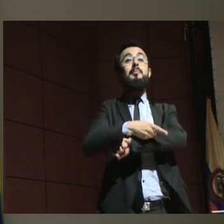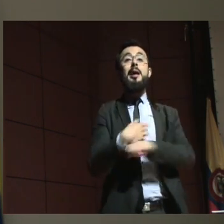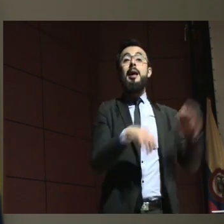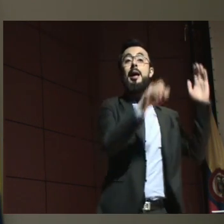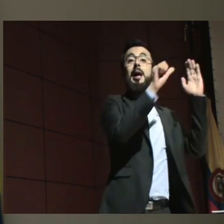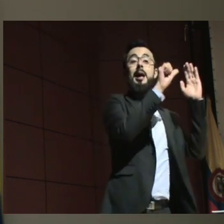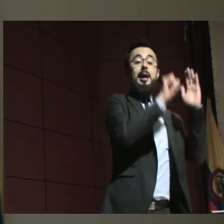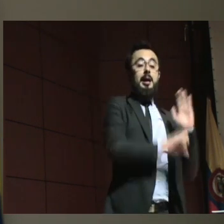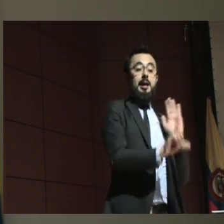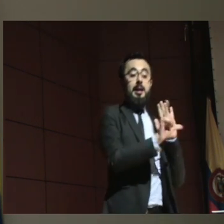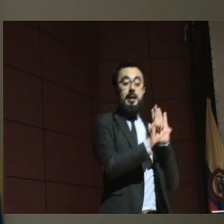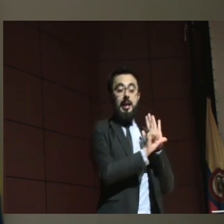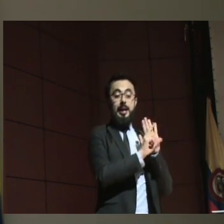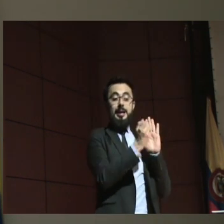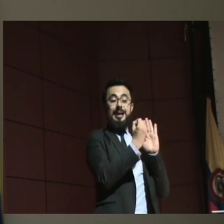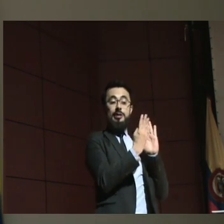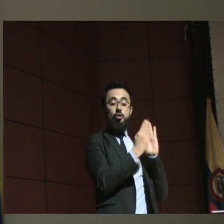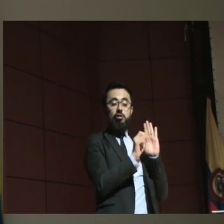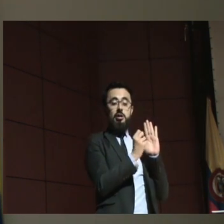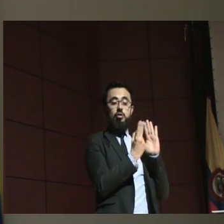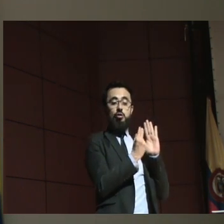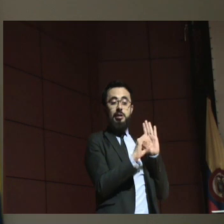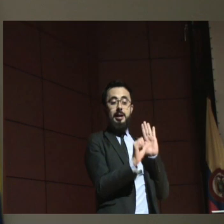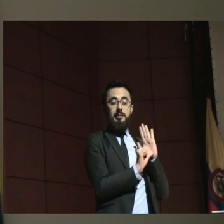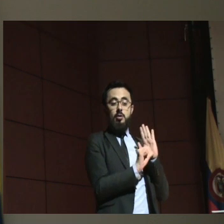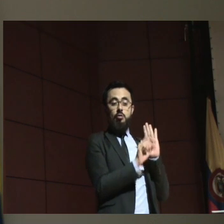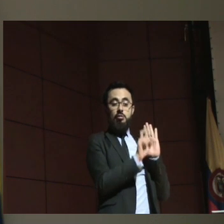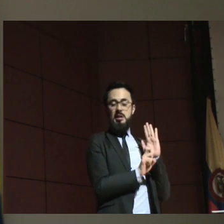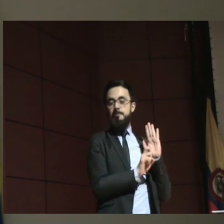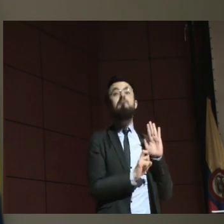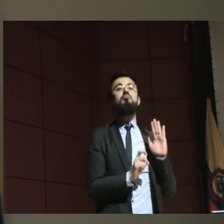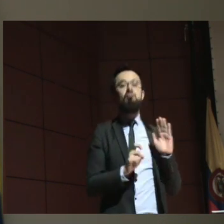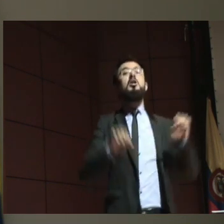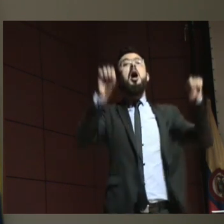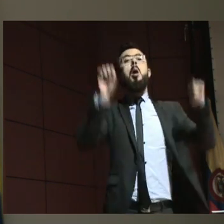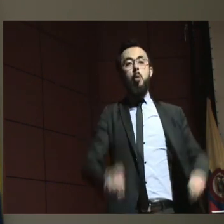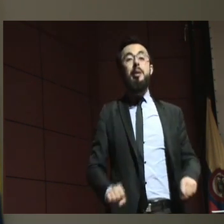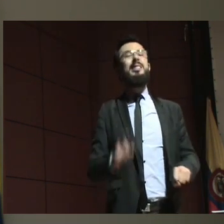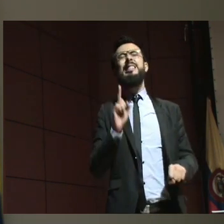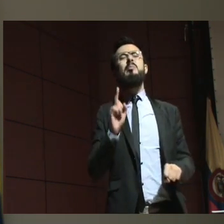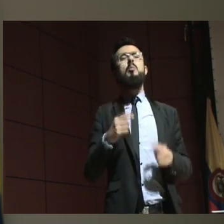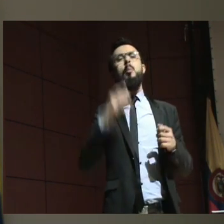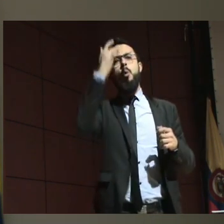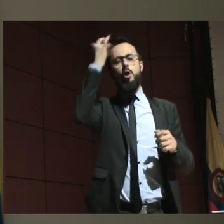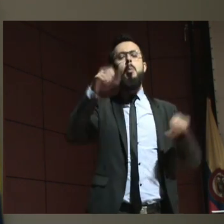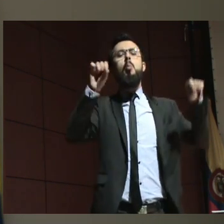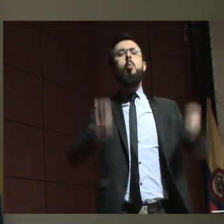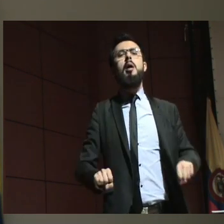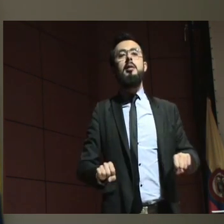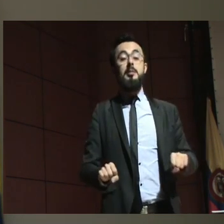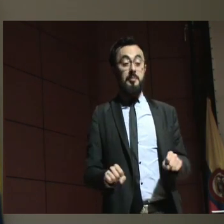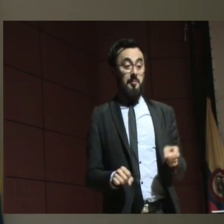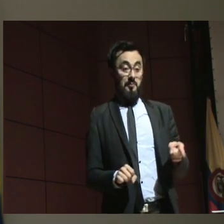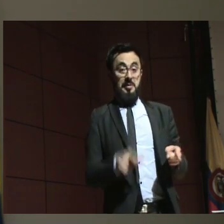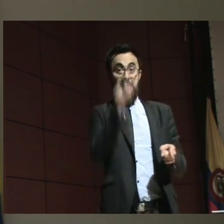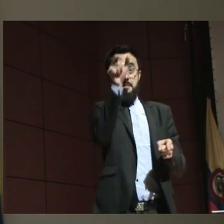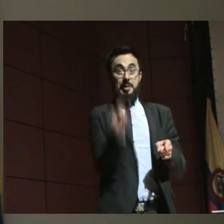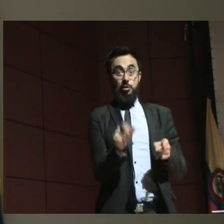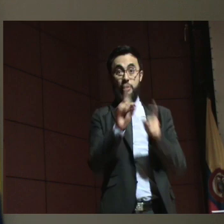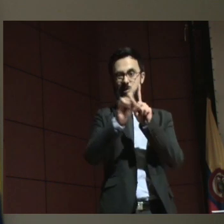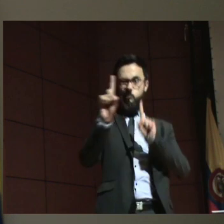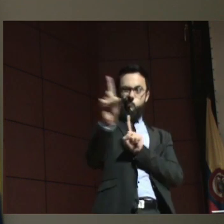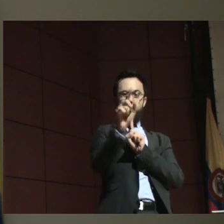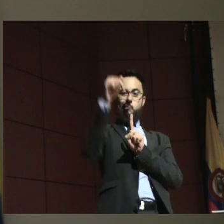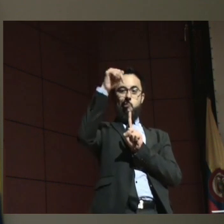ley 1412 bajo el entendido de que la autonomía reproductiva se garantiza a las personas declaradas en